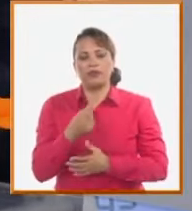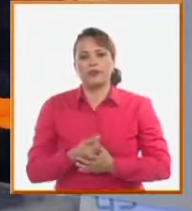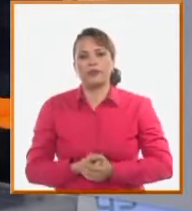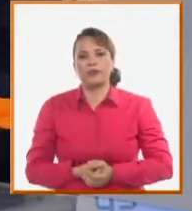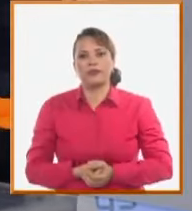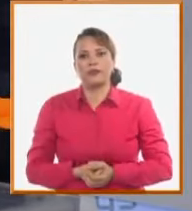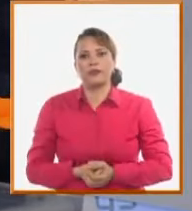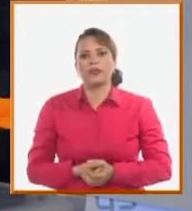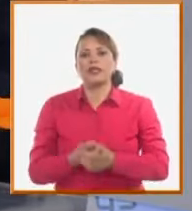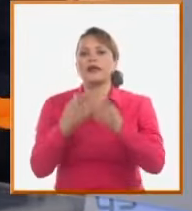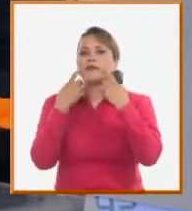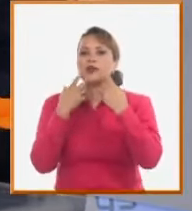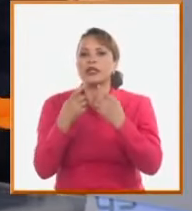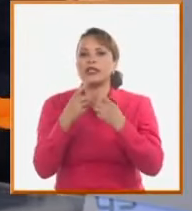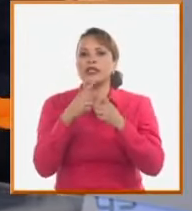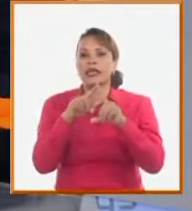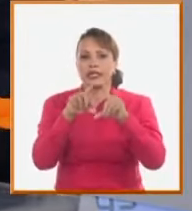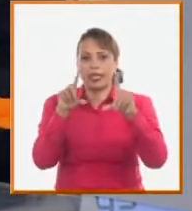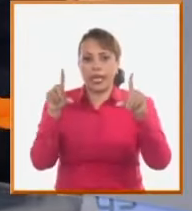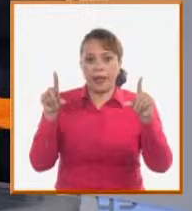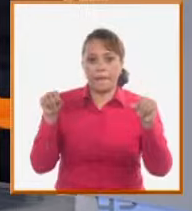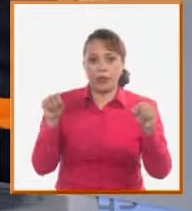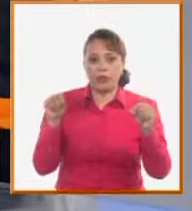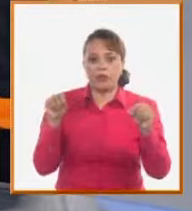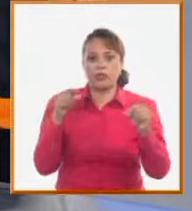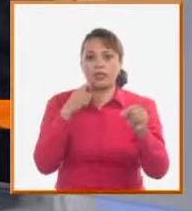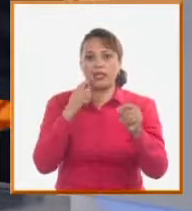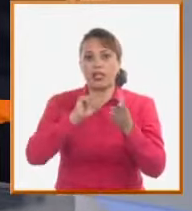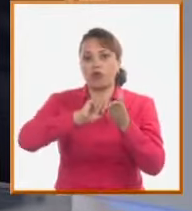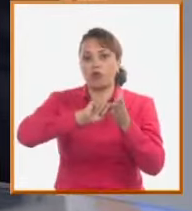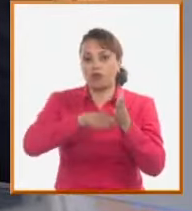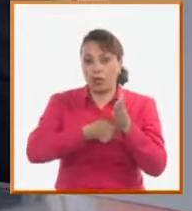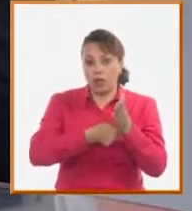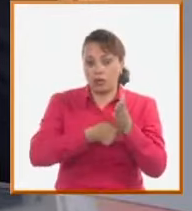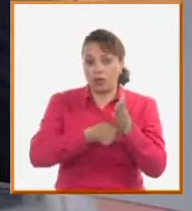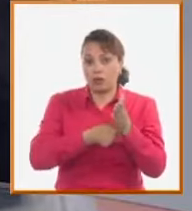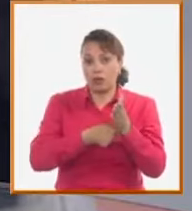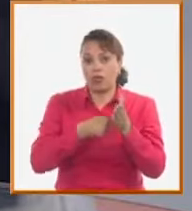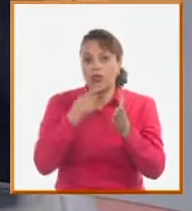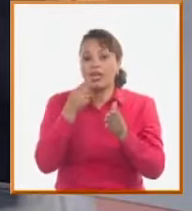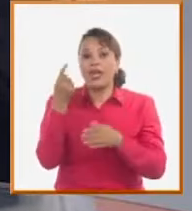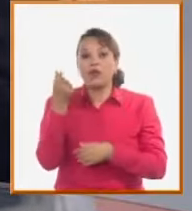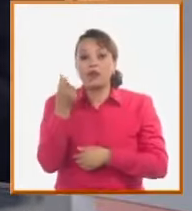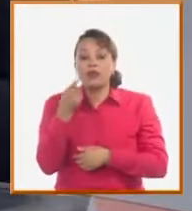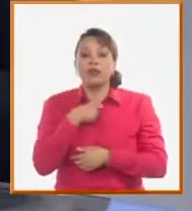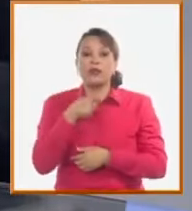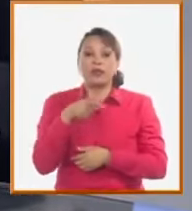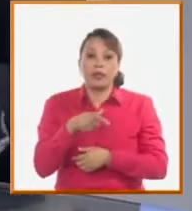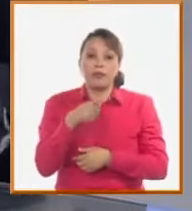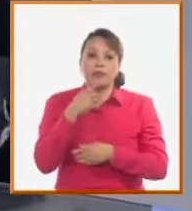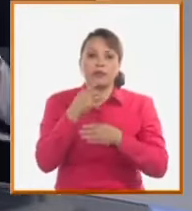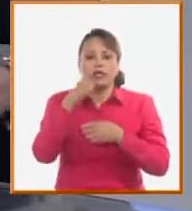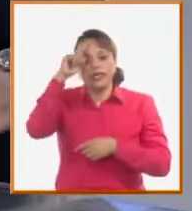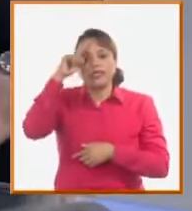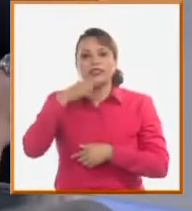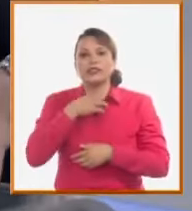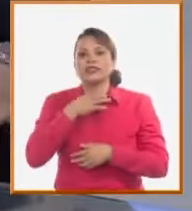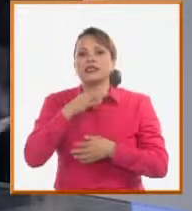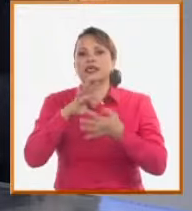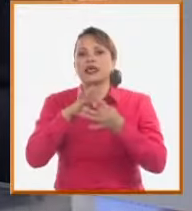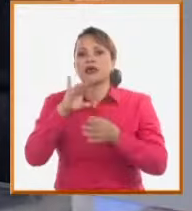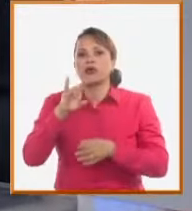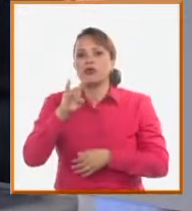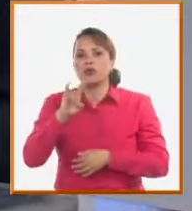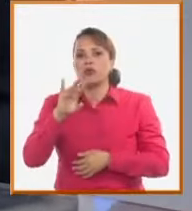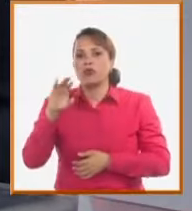señalar, ¿no?, que la póliza de seguro se resume en este contrato. Están establecidas todas las cláusulas. Y no es solo lo